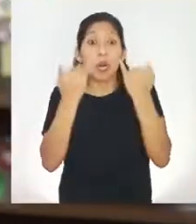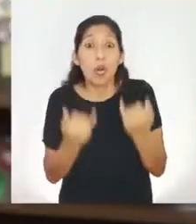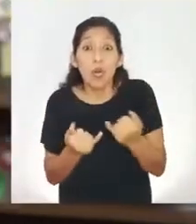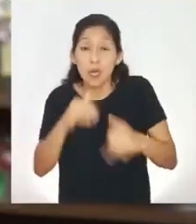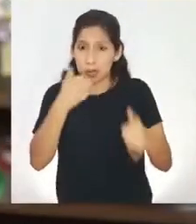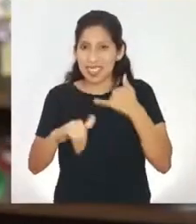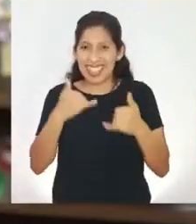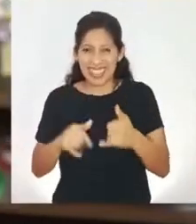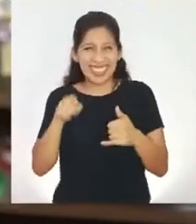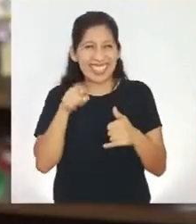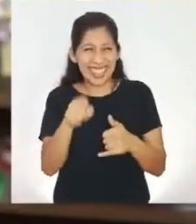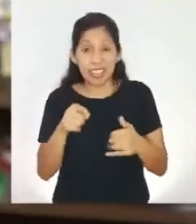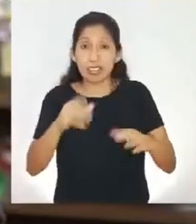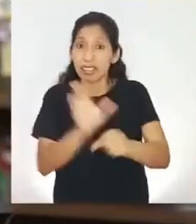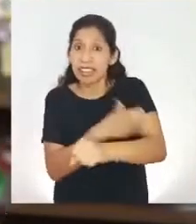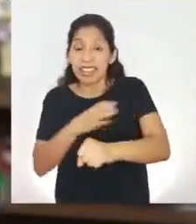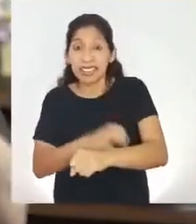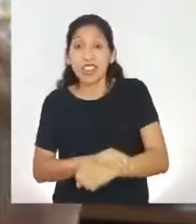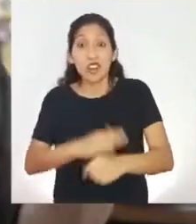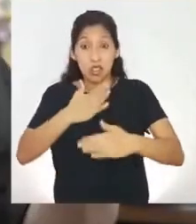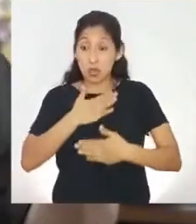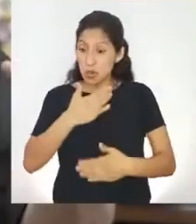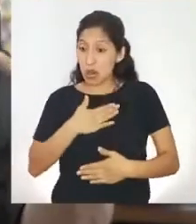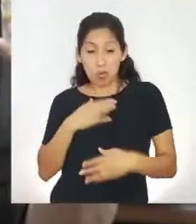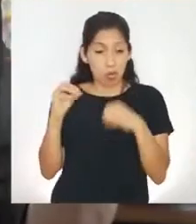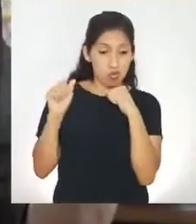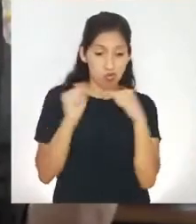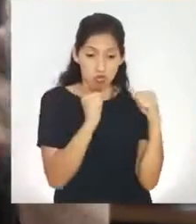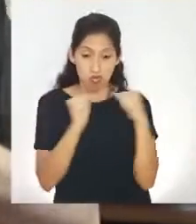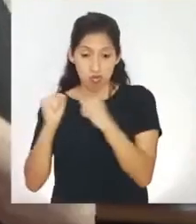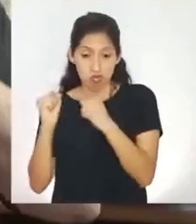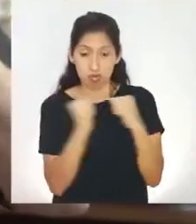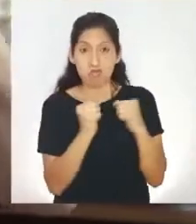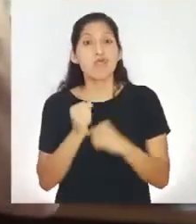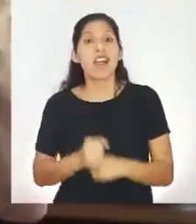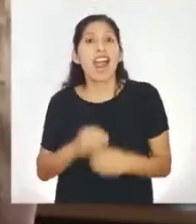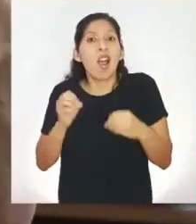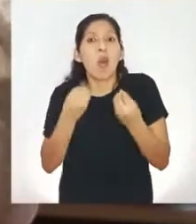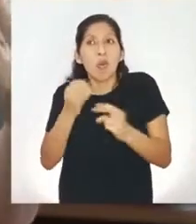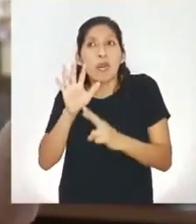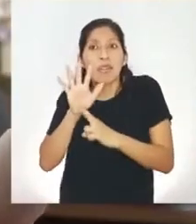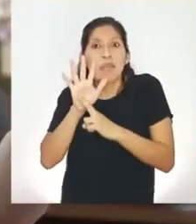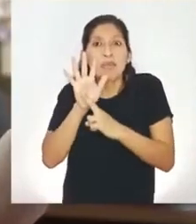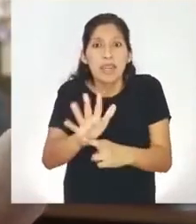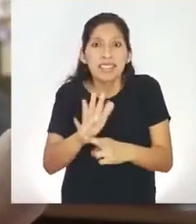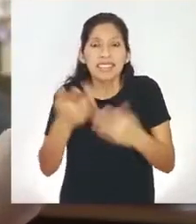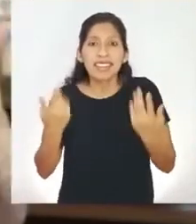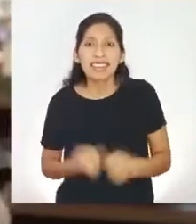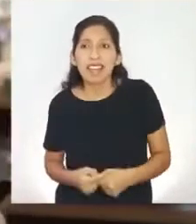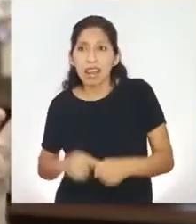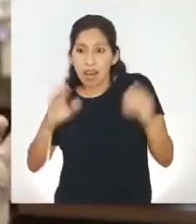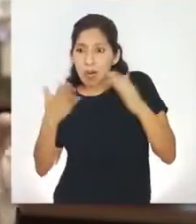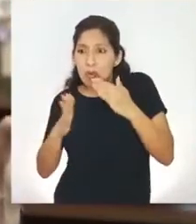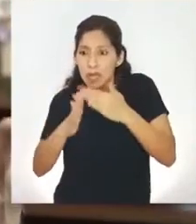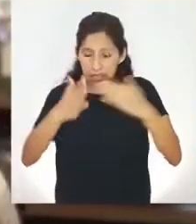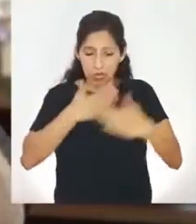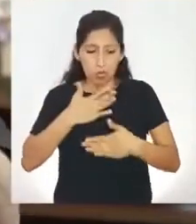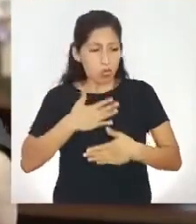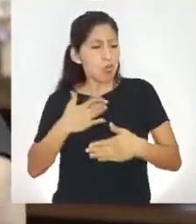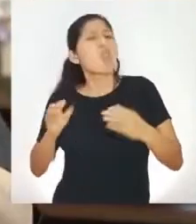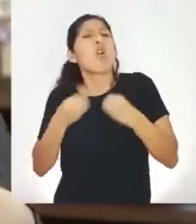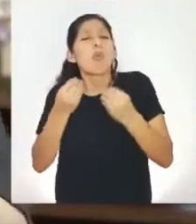Hoy vamos a jugar con esa canción y con movimientos de nuestro cuerpo. ¿Cómo podemos representar con nuestro cuerpo un